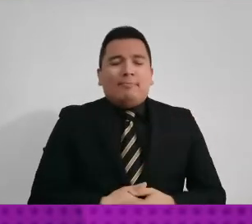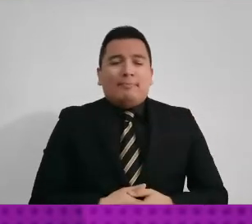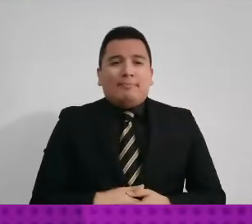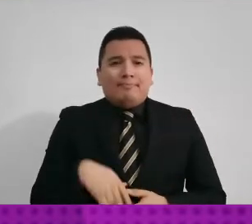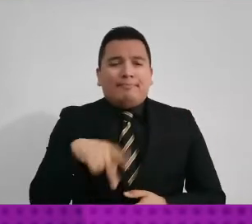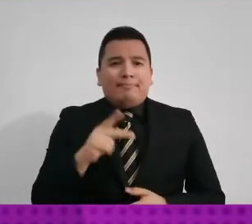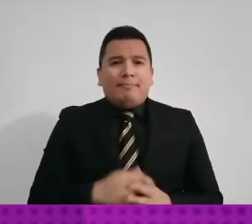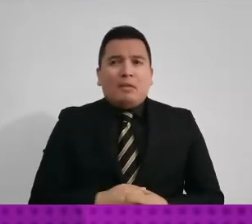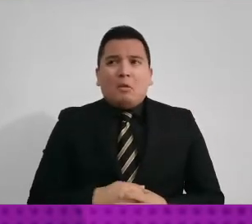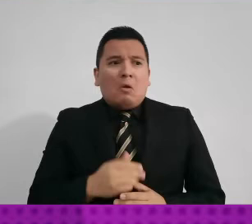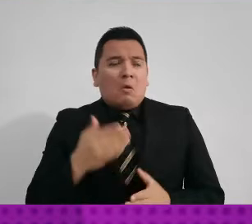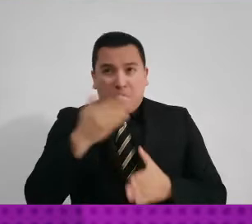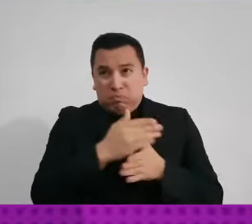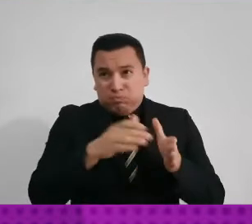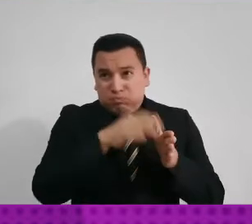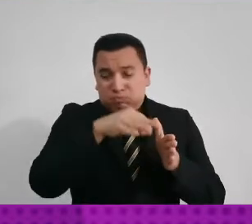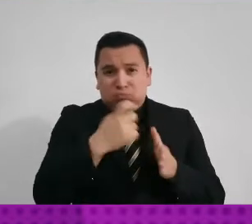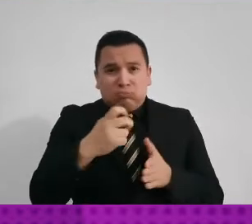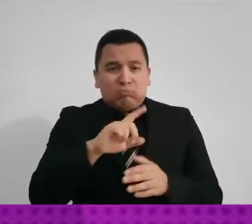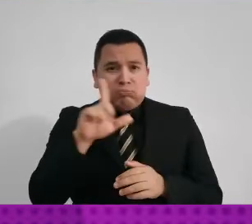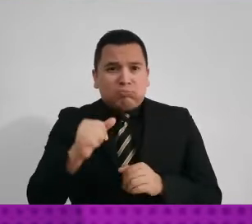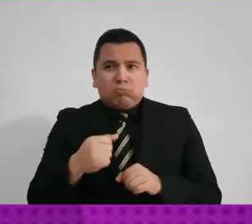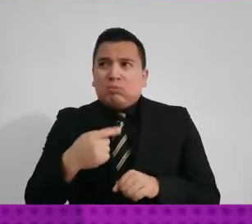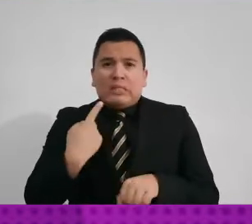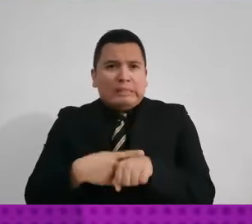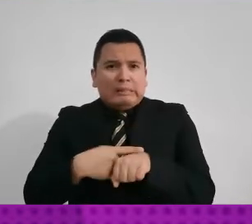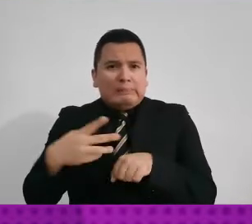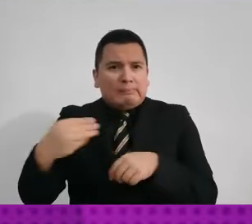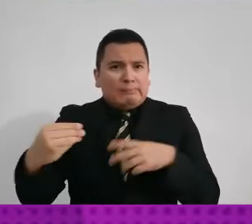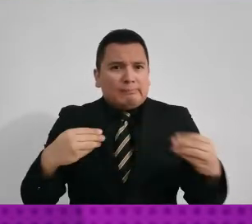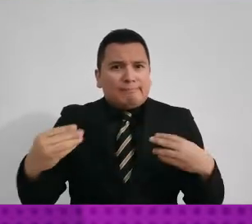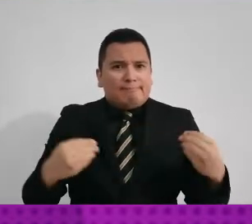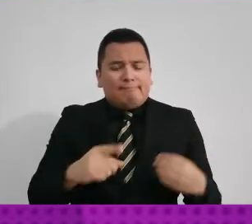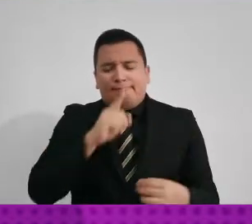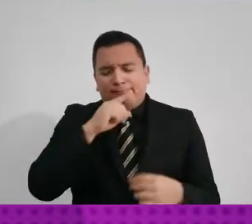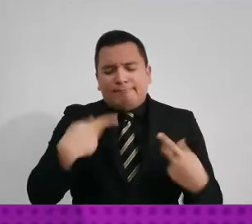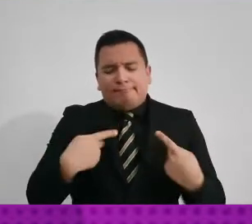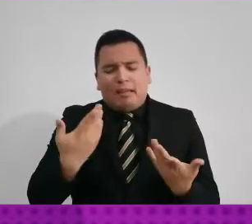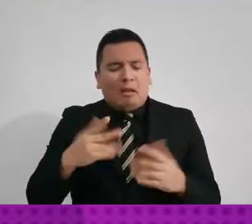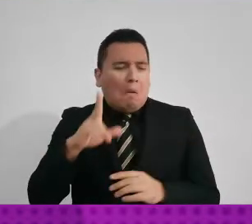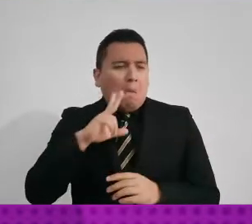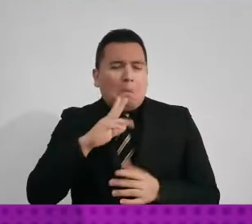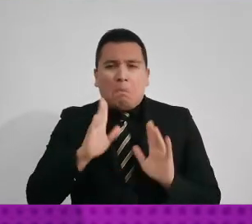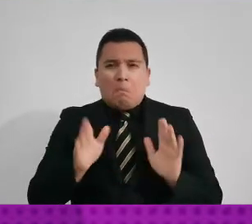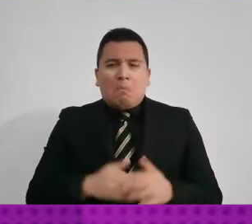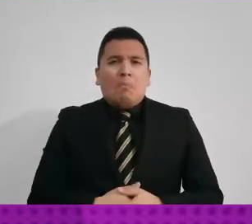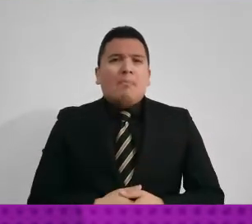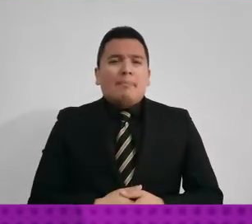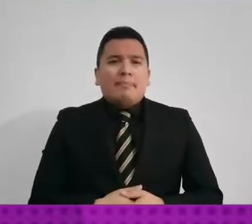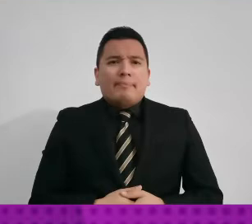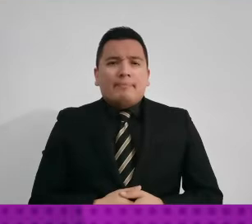circunstancias, pero el hecho de ir a votar no tiene ninguna repercusión, es algo que ya está probado, y bueno, pues eso